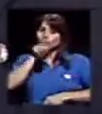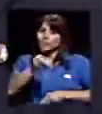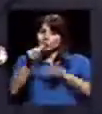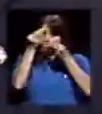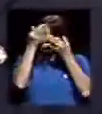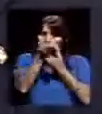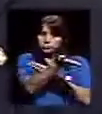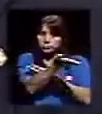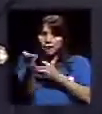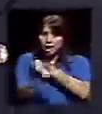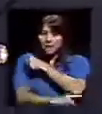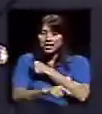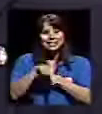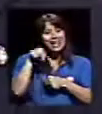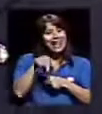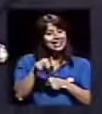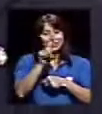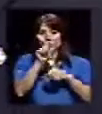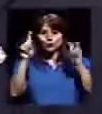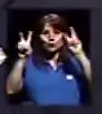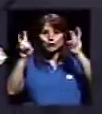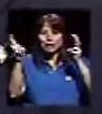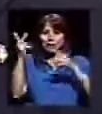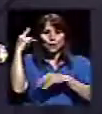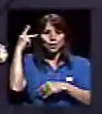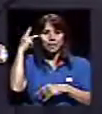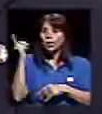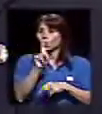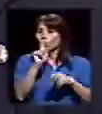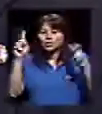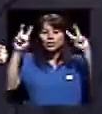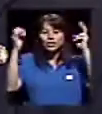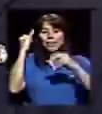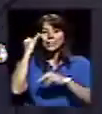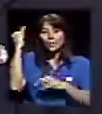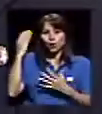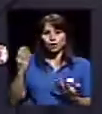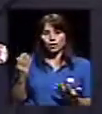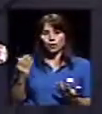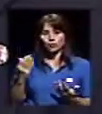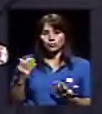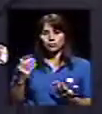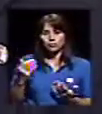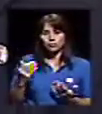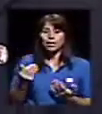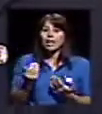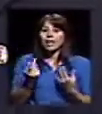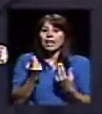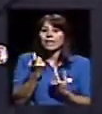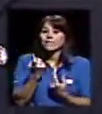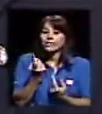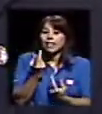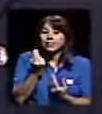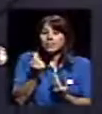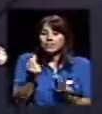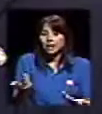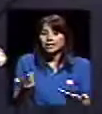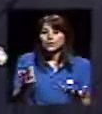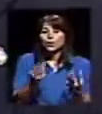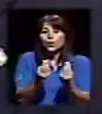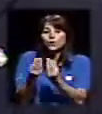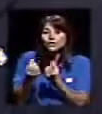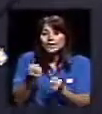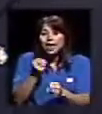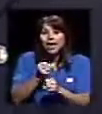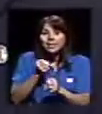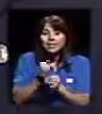no es un tema político, que no es un tema ideológico, que el faltante de de ingresos, que la productividad, que la eficiencia del